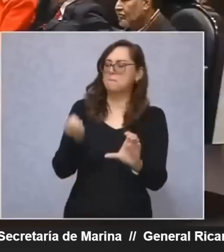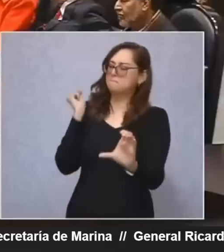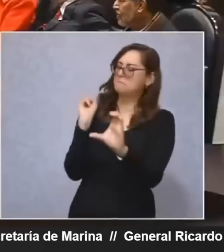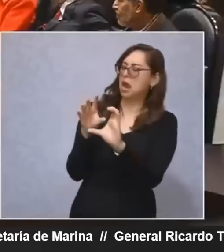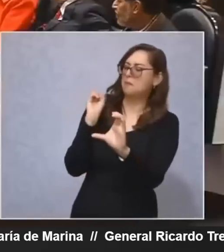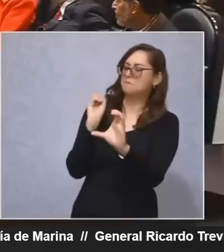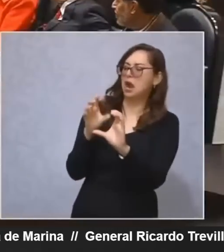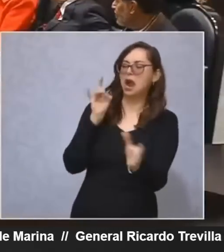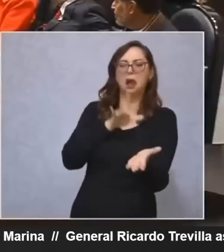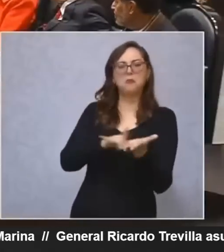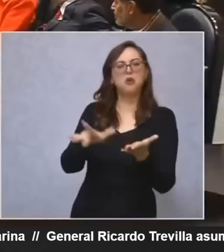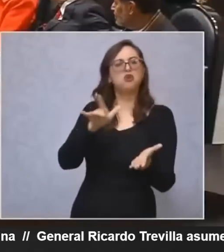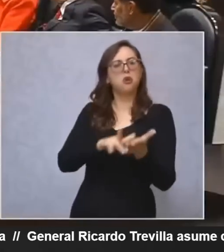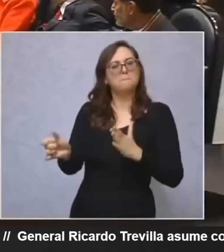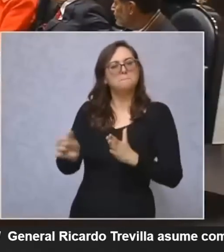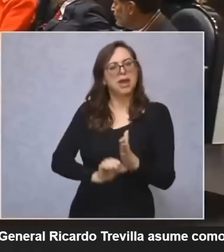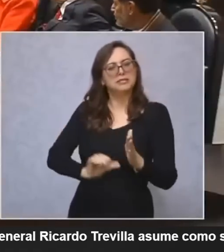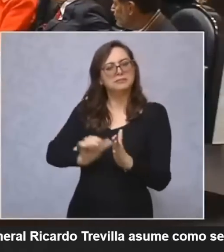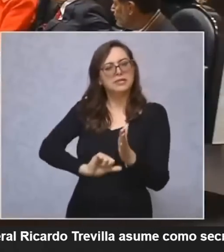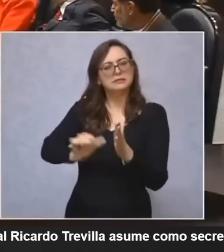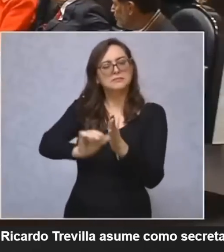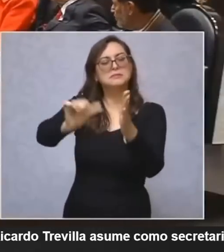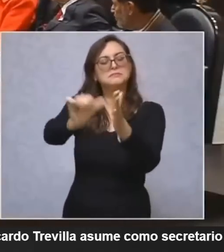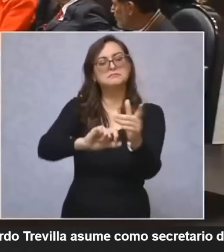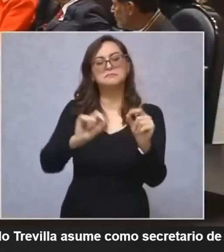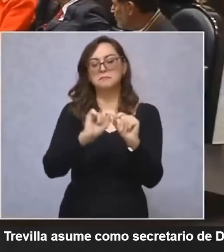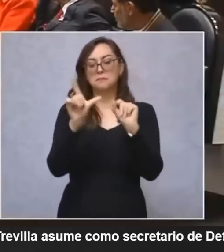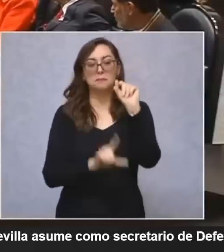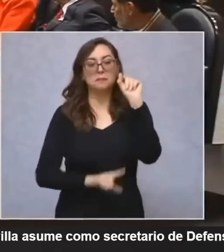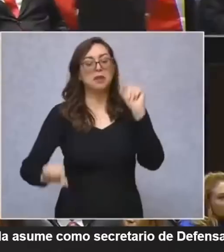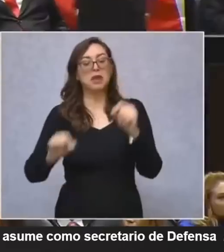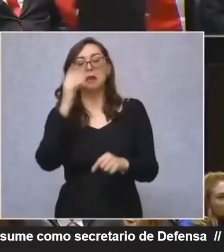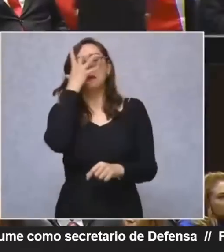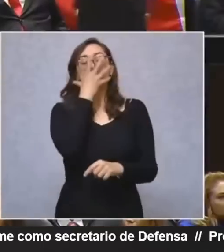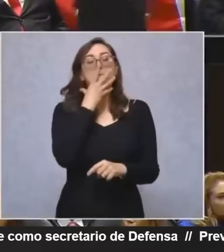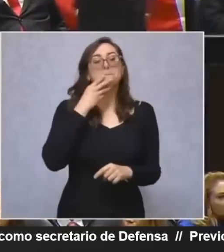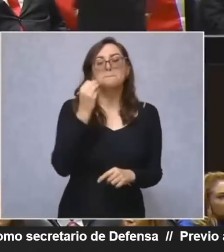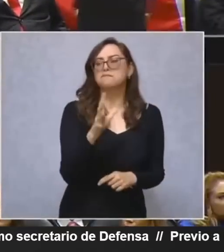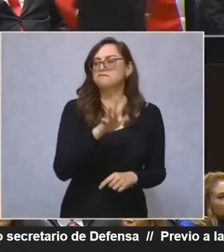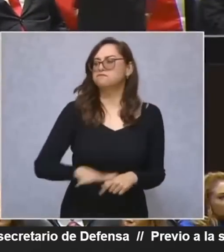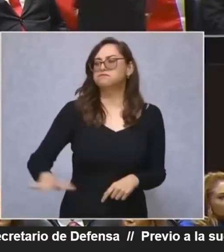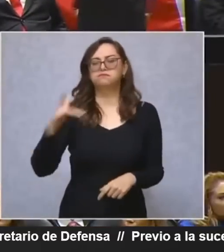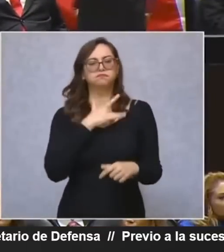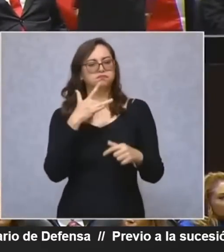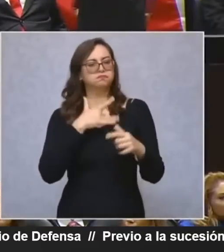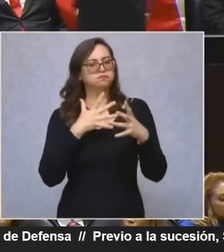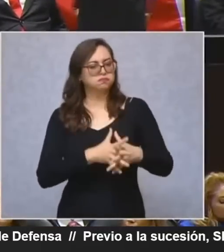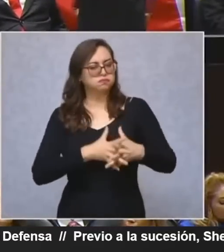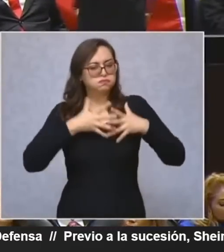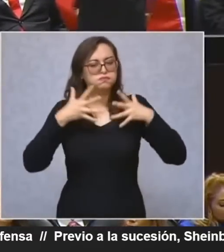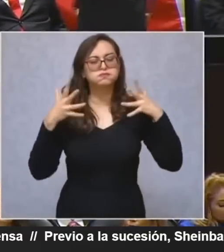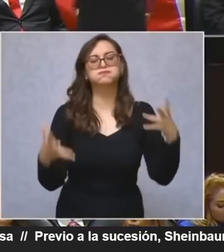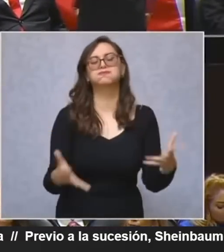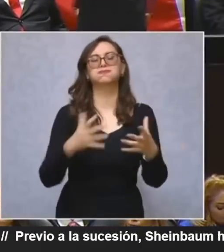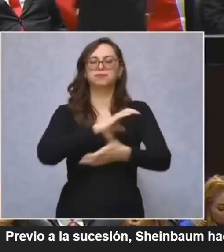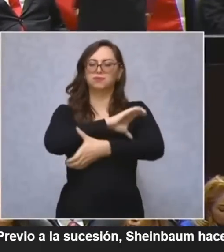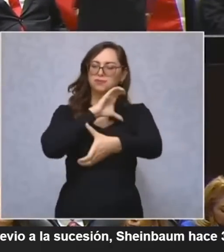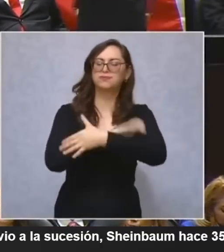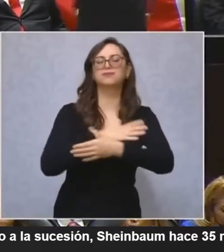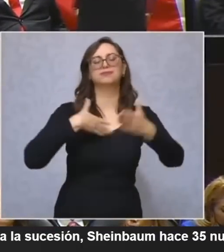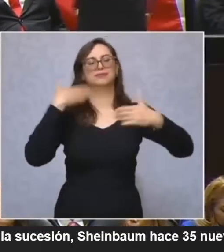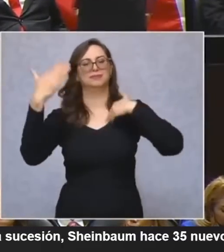apoyo todos los meses. México es un país maravilloso por su pueblo generoso, solidario, alegre,